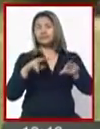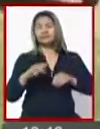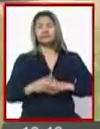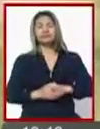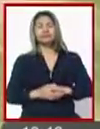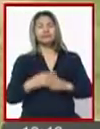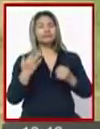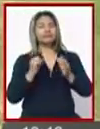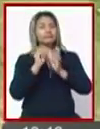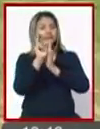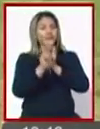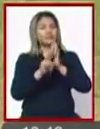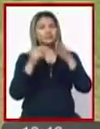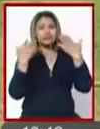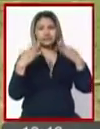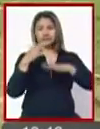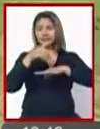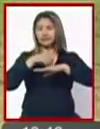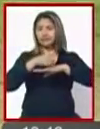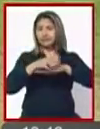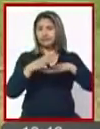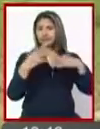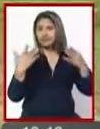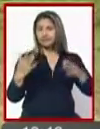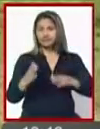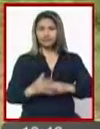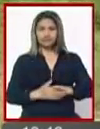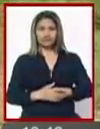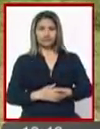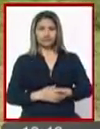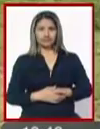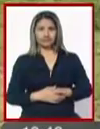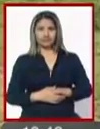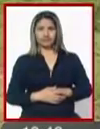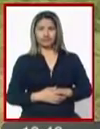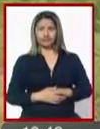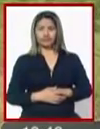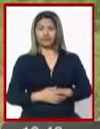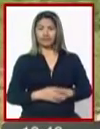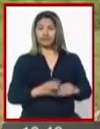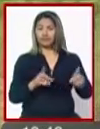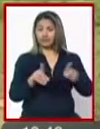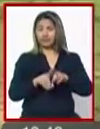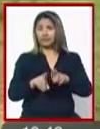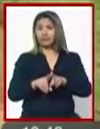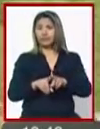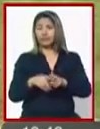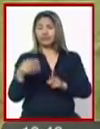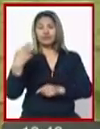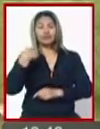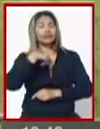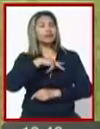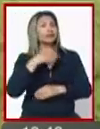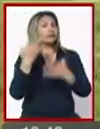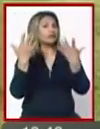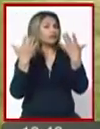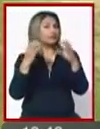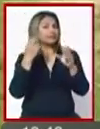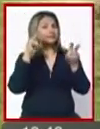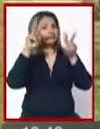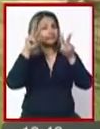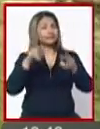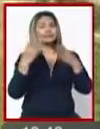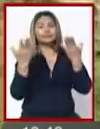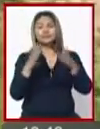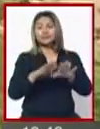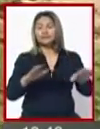Sí, hemos filmado y han mandado, parece, a los medios de comunicación también. Entonces nosotros esa persona no queremos ver. Aquí